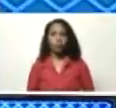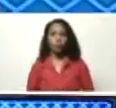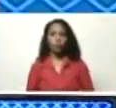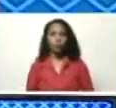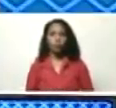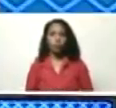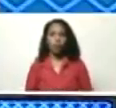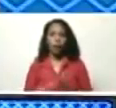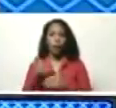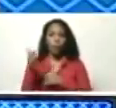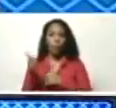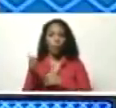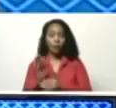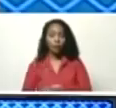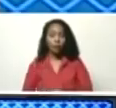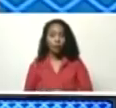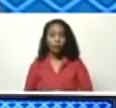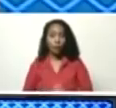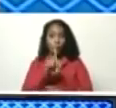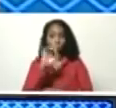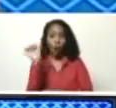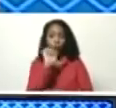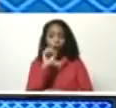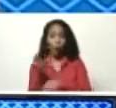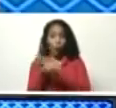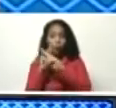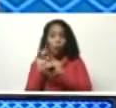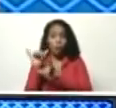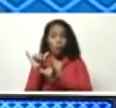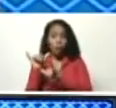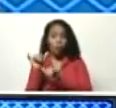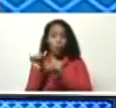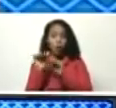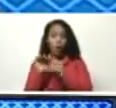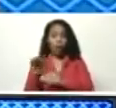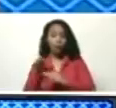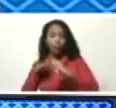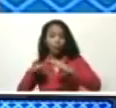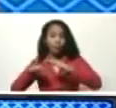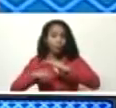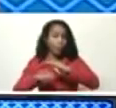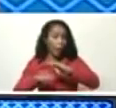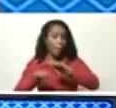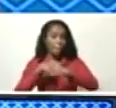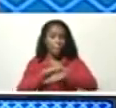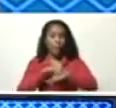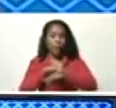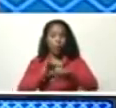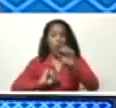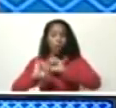Y luego, en un vehículo que nos prestaron ahí mismo en el estacionamiento del Ministerio de la Defensa,